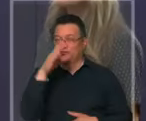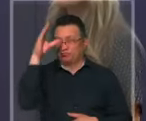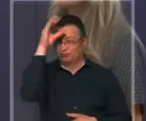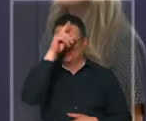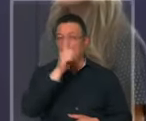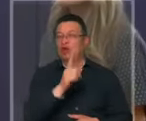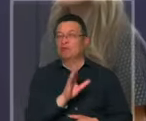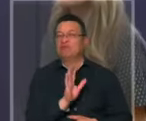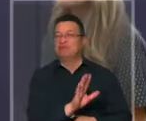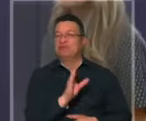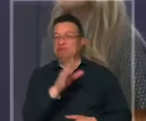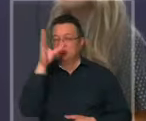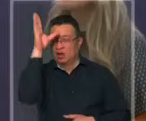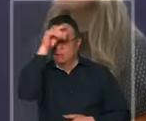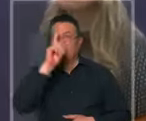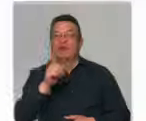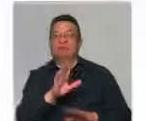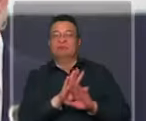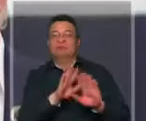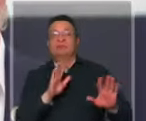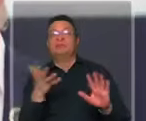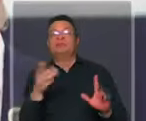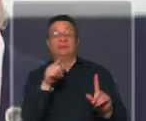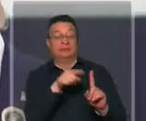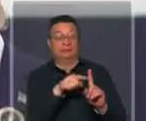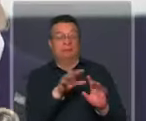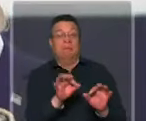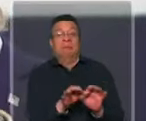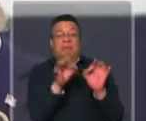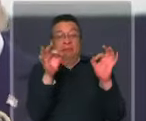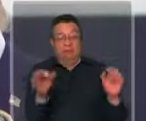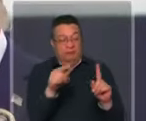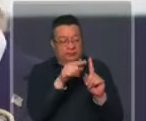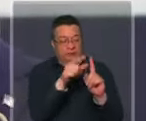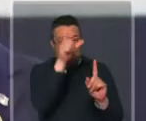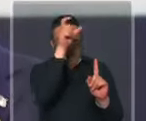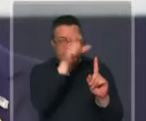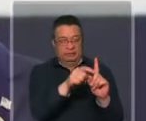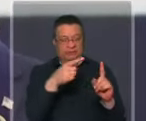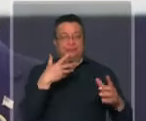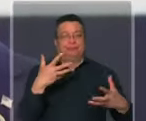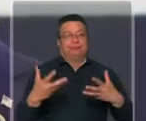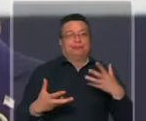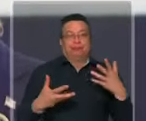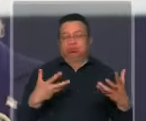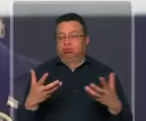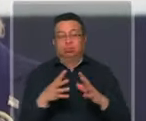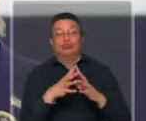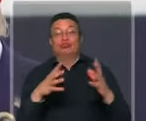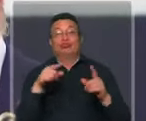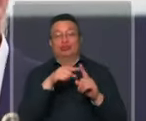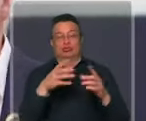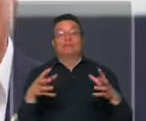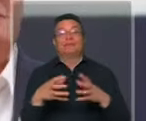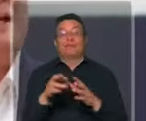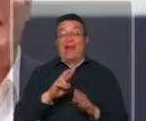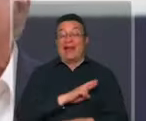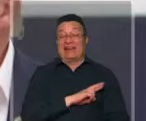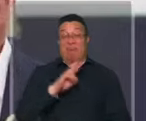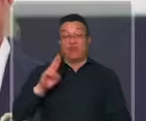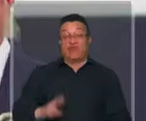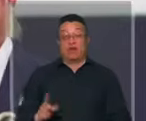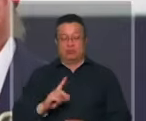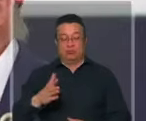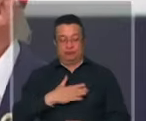candidatura de Donald Trump. Porque Donald Trump es Donald Trump y es un personaje en sí mismo. Más que representar al Partido Republicano,